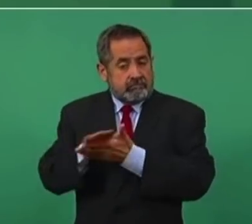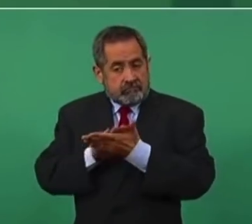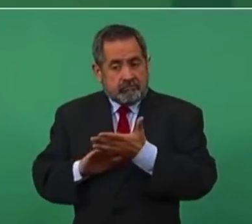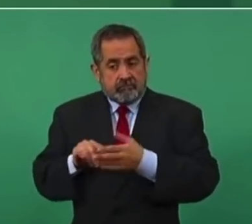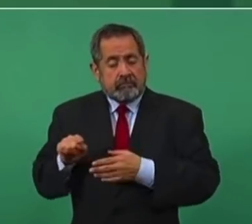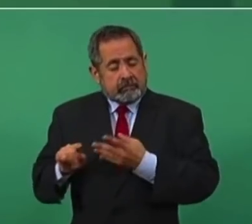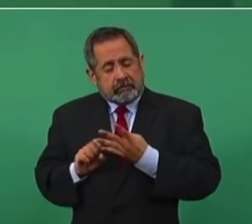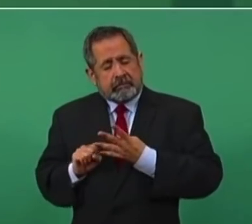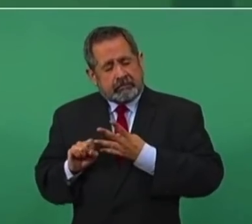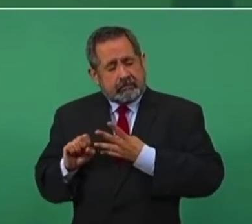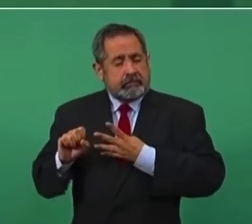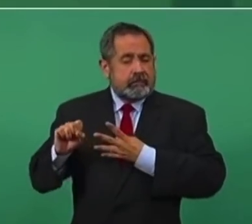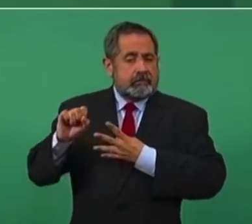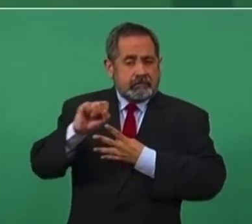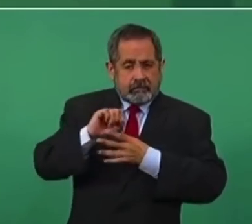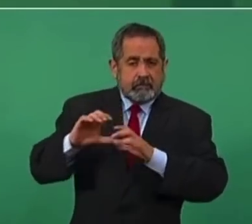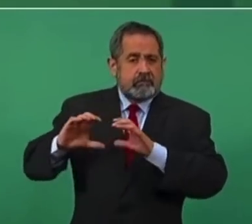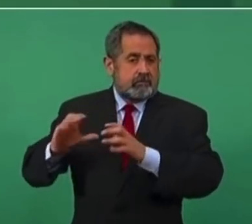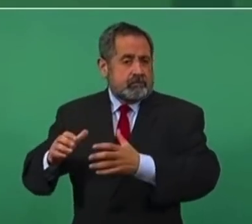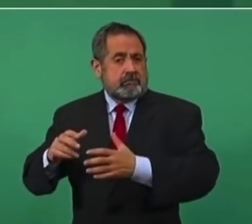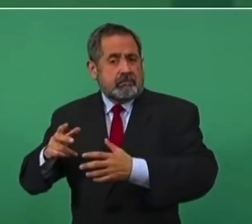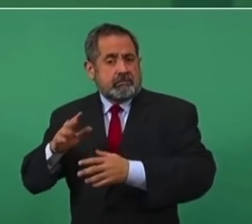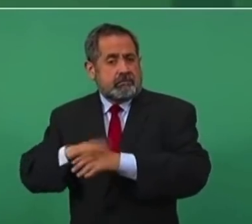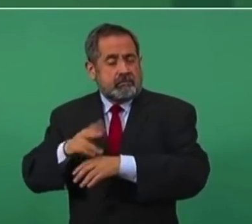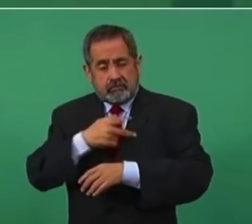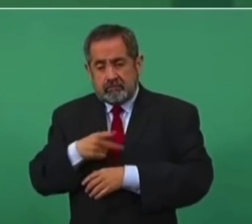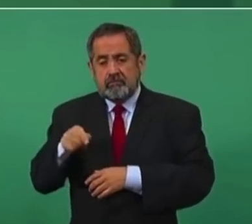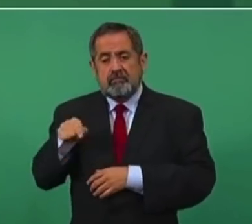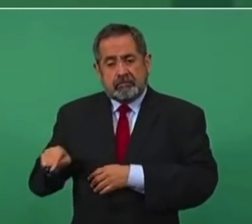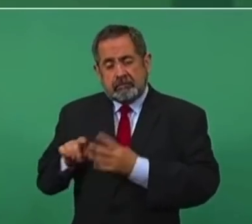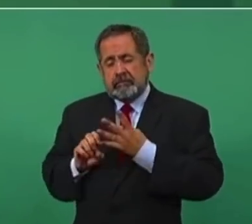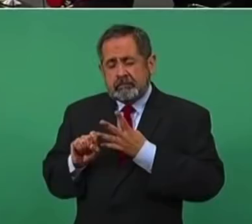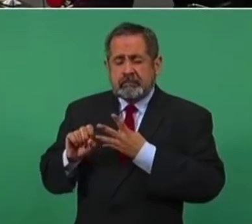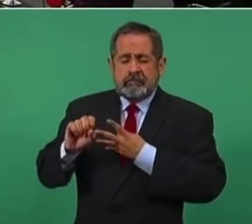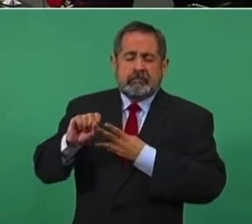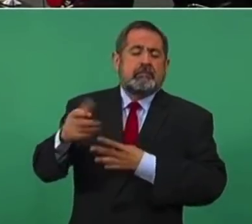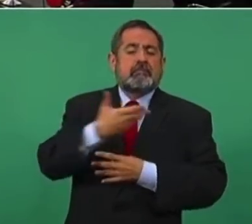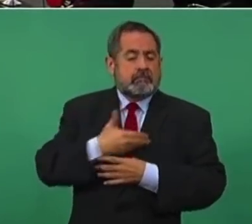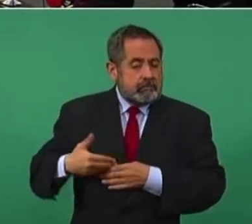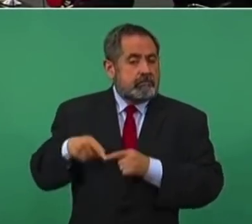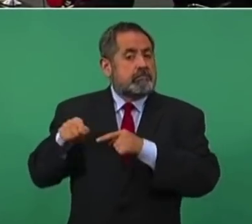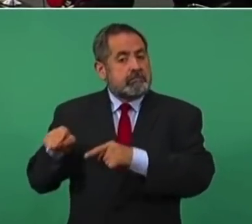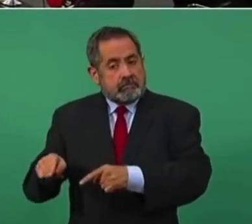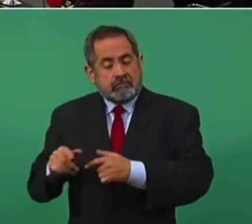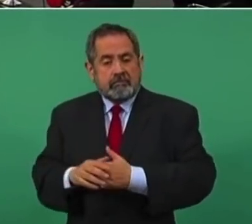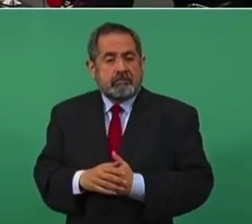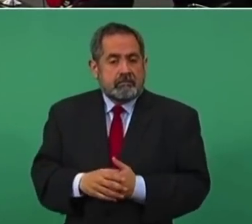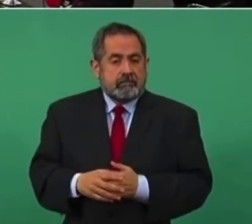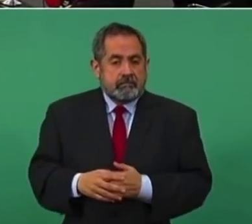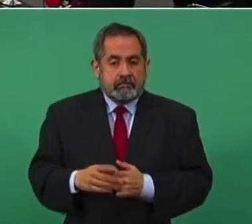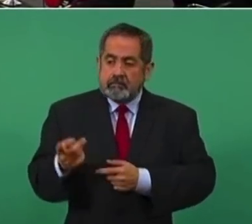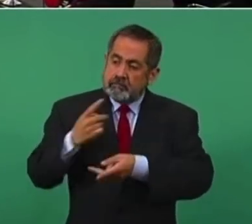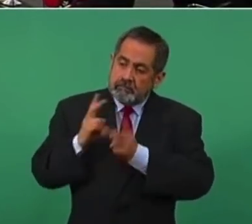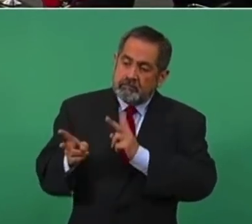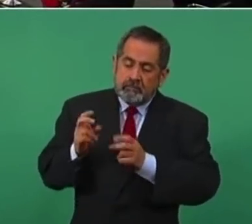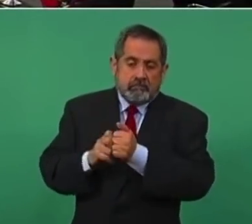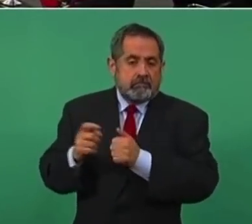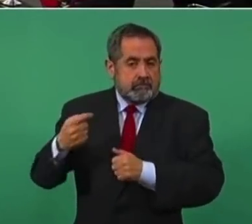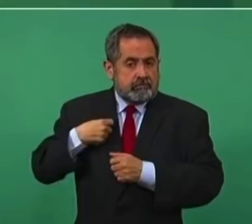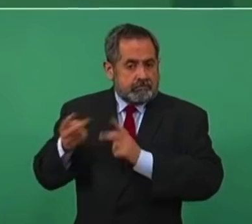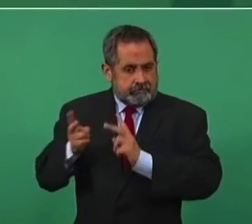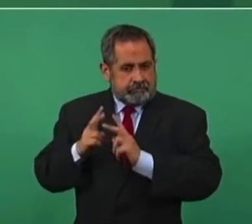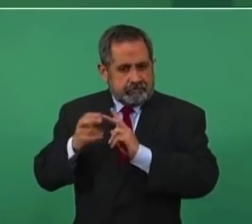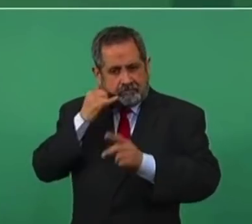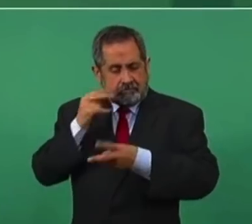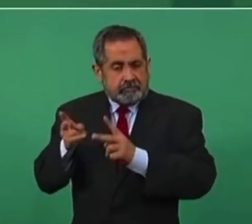viene de las comunidades pobres. Me dice, cuando hablamos,